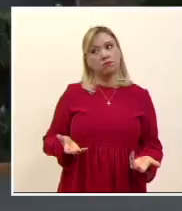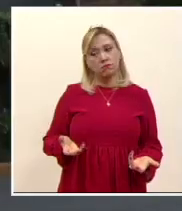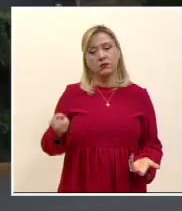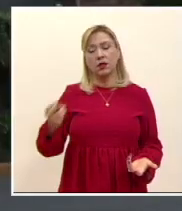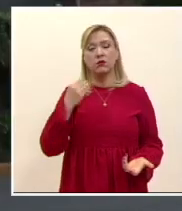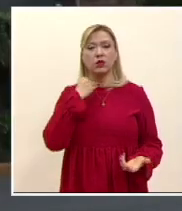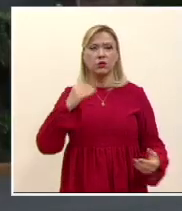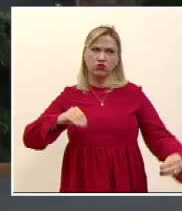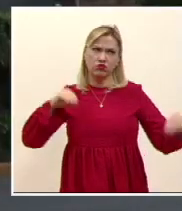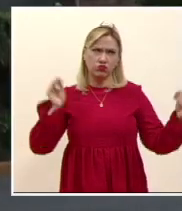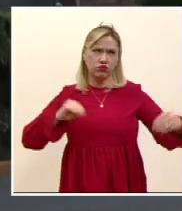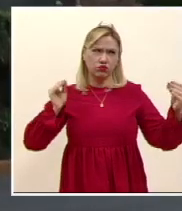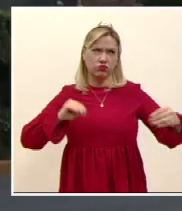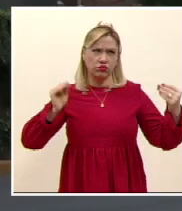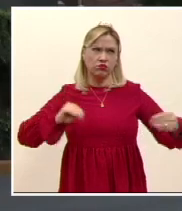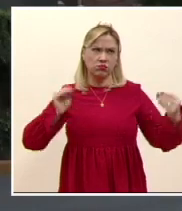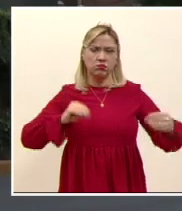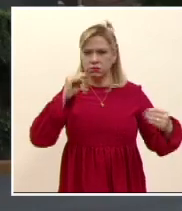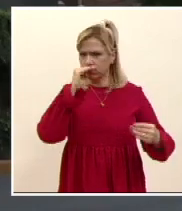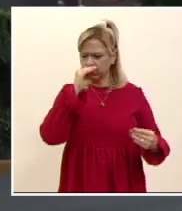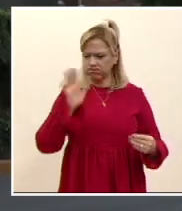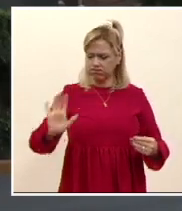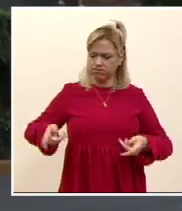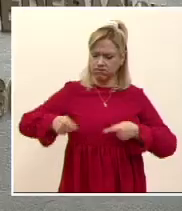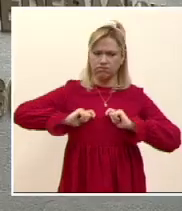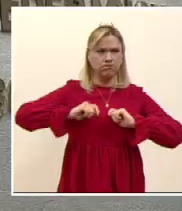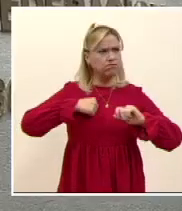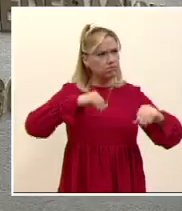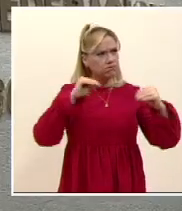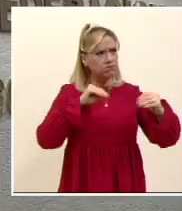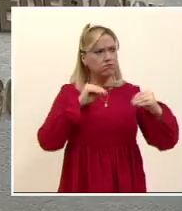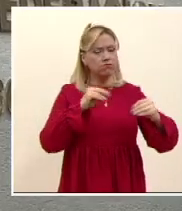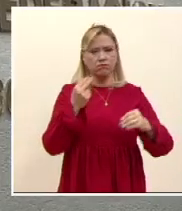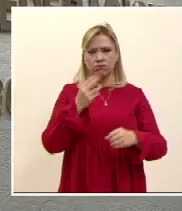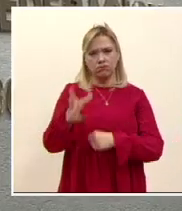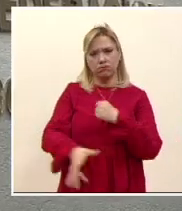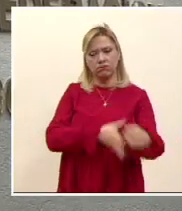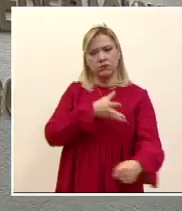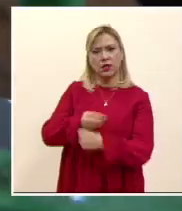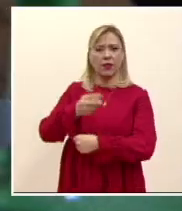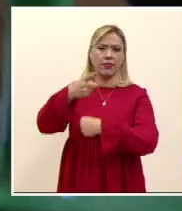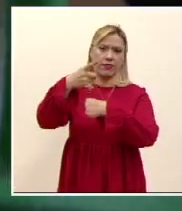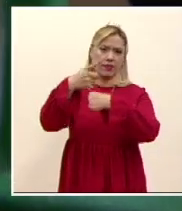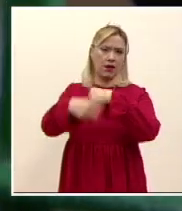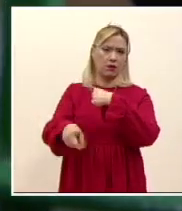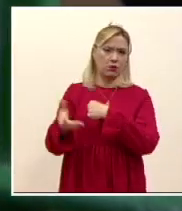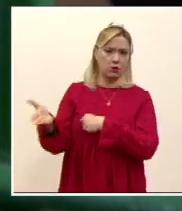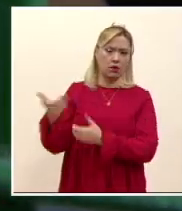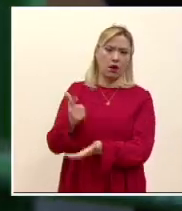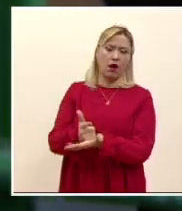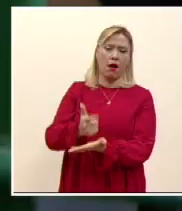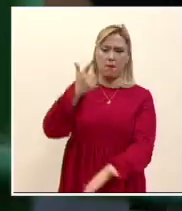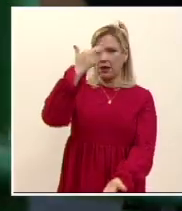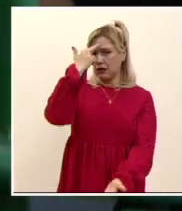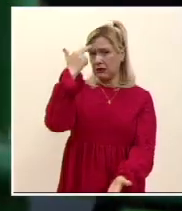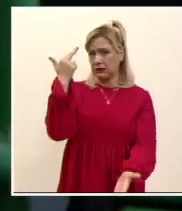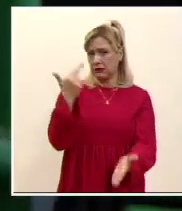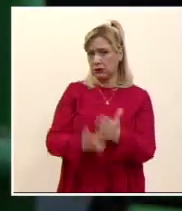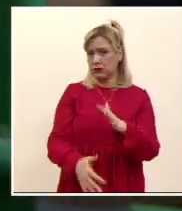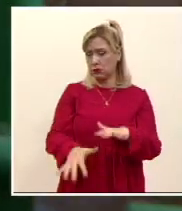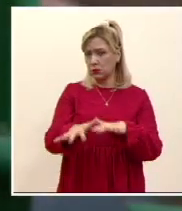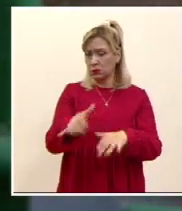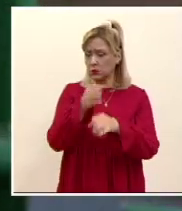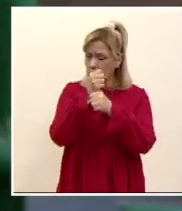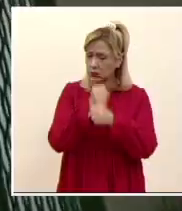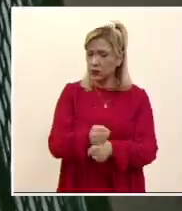Pública Federal analiza las vías adecuadas para que se repare el daño integral a Verónica por las graves violaciones que padeció